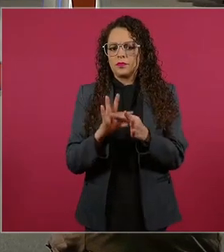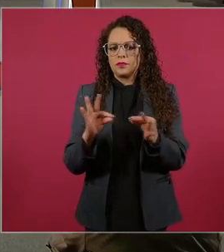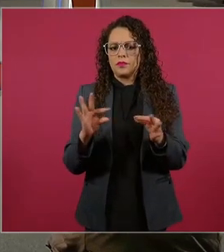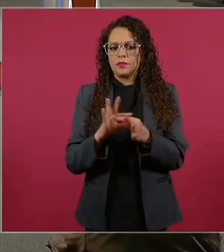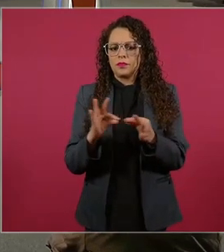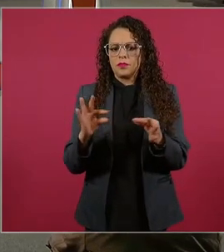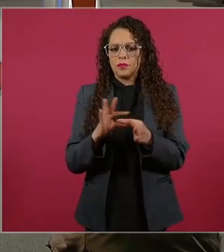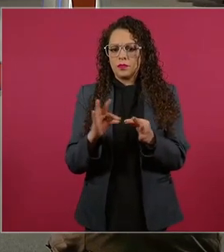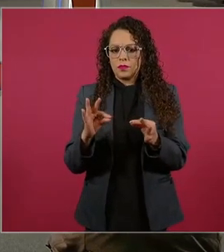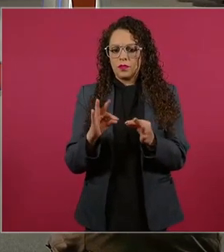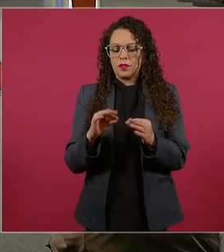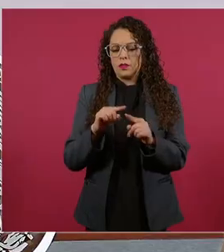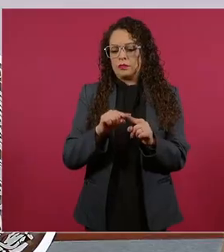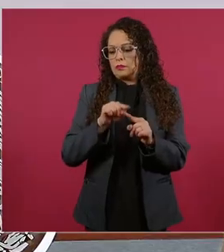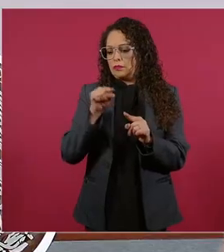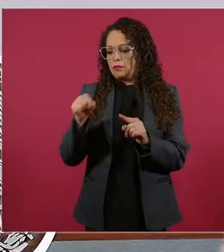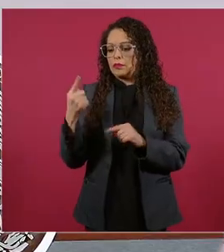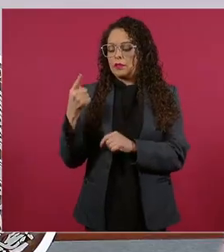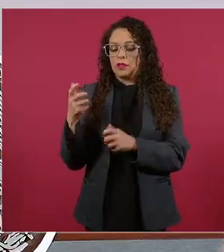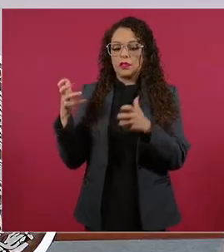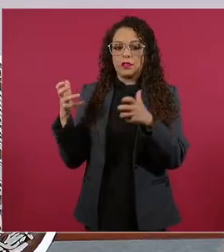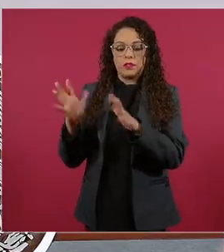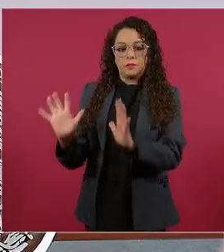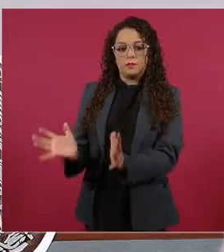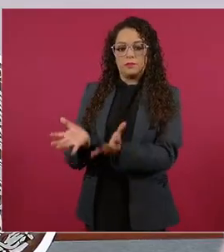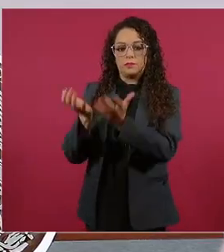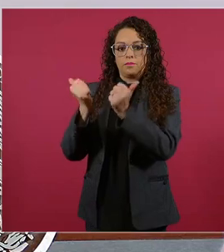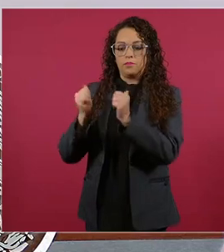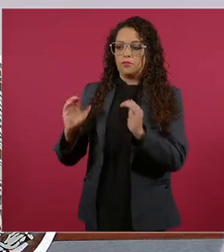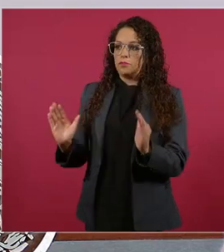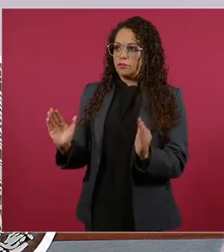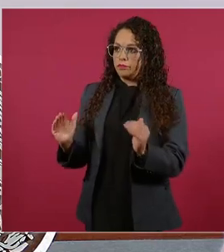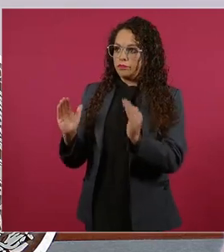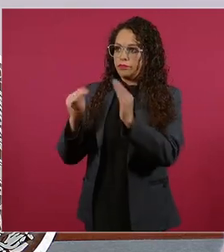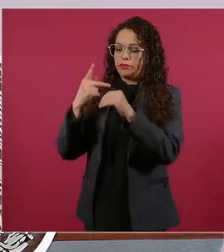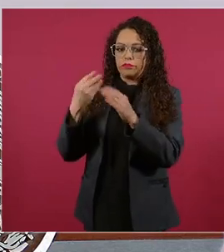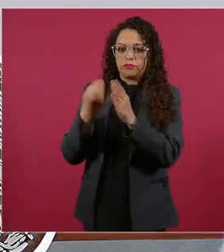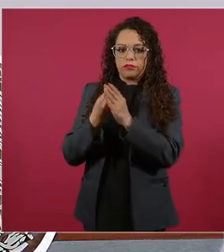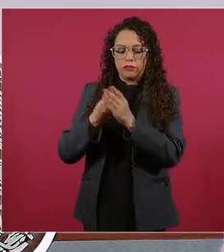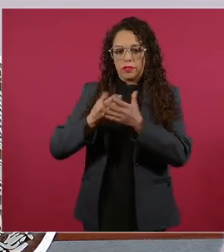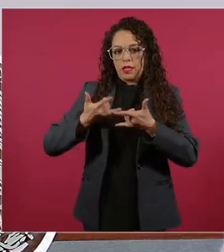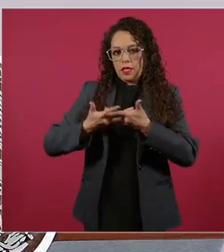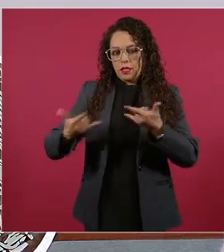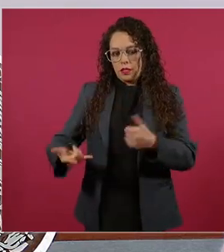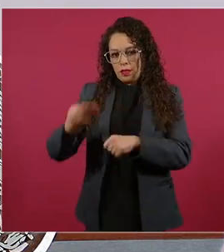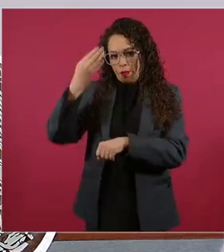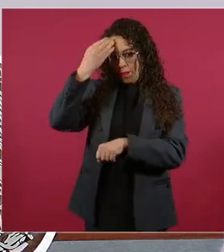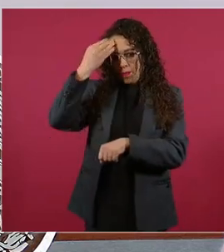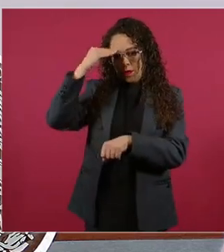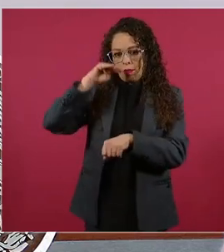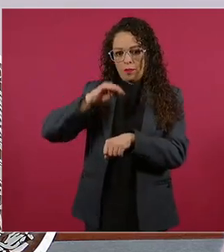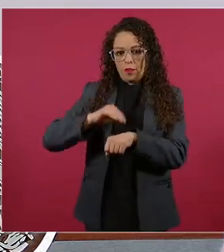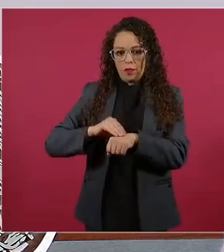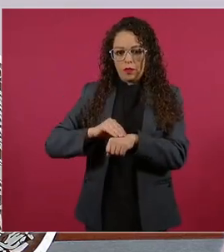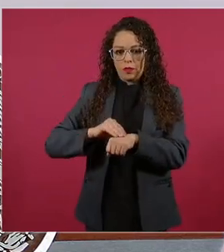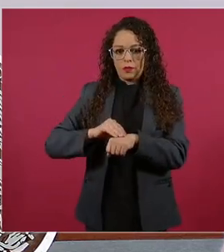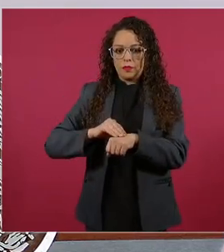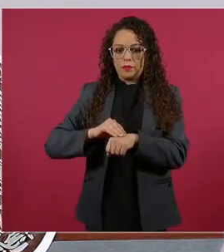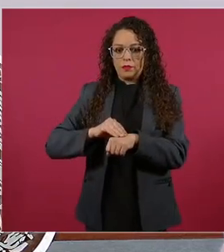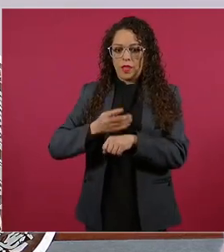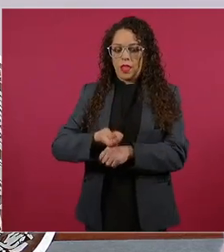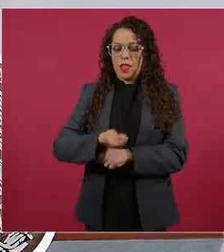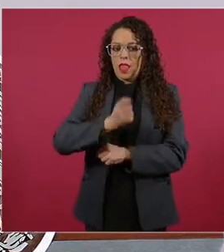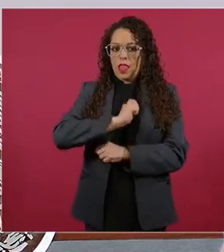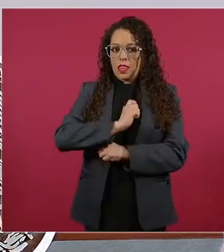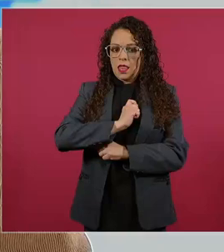del trabajo arqueológico, de la recuperación de la memoria, de los elementos de identidad